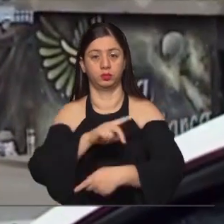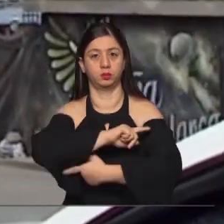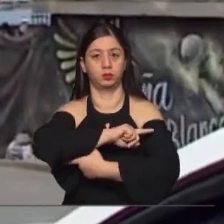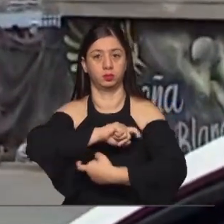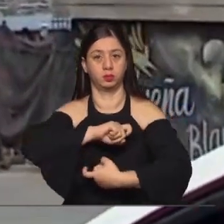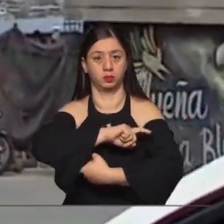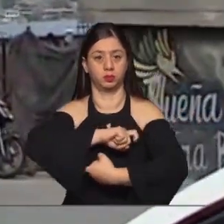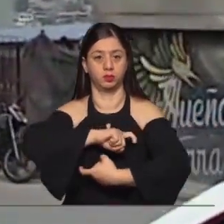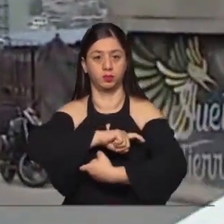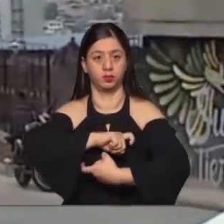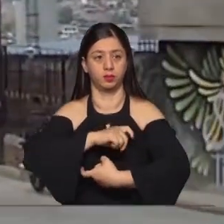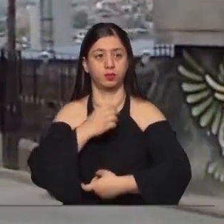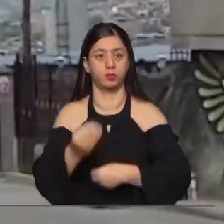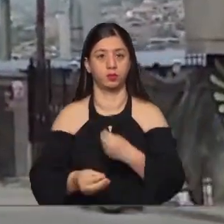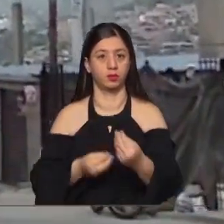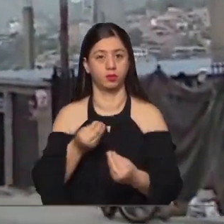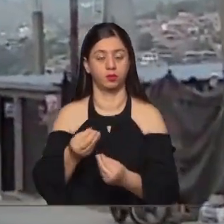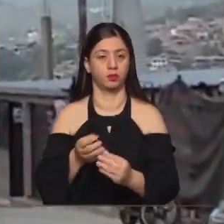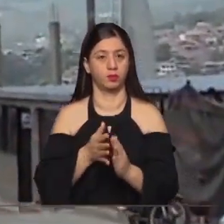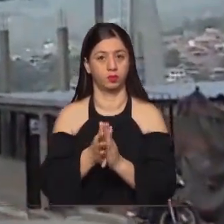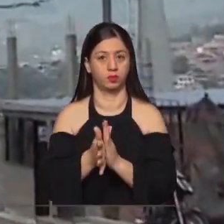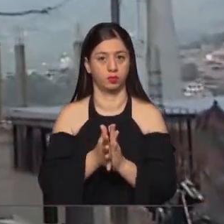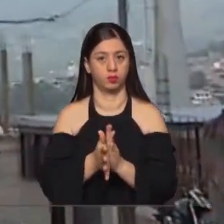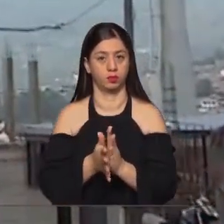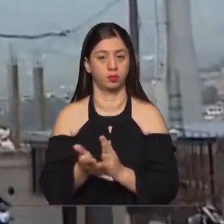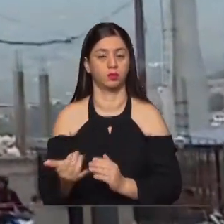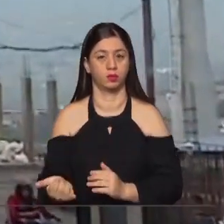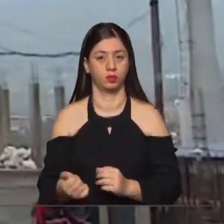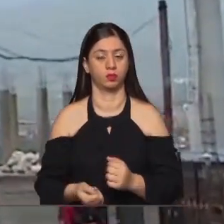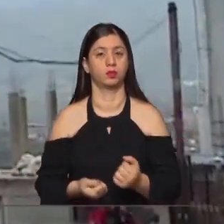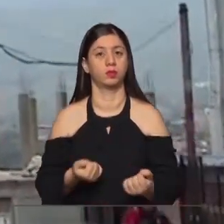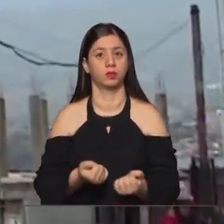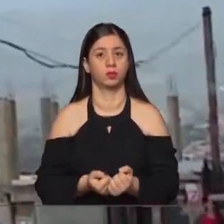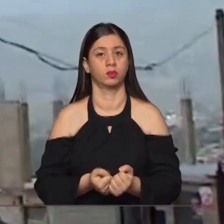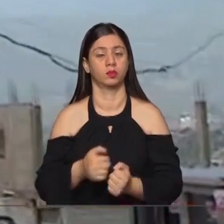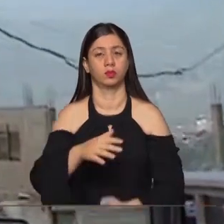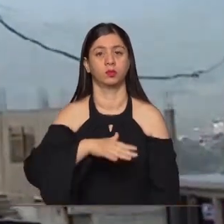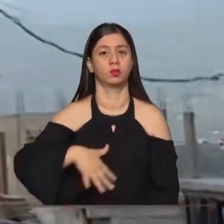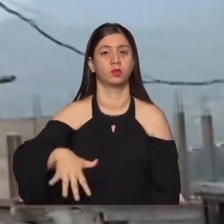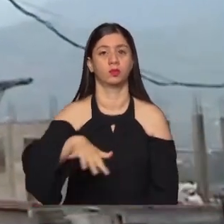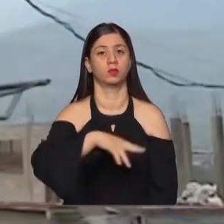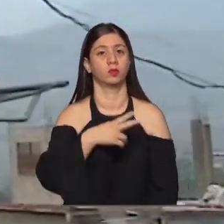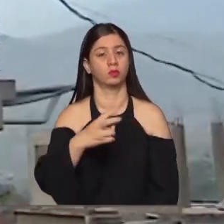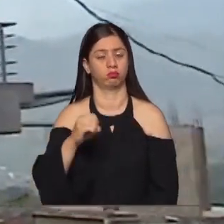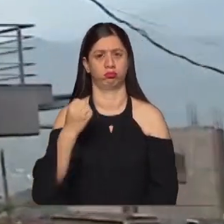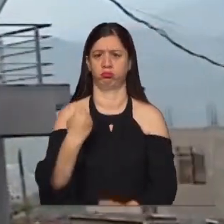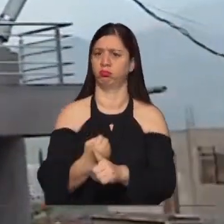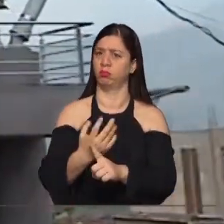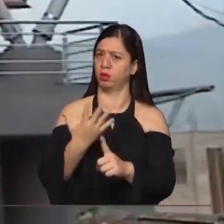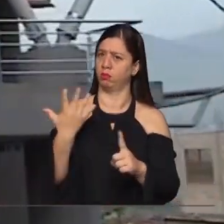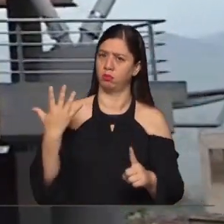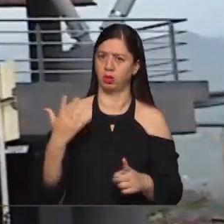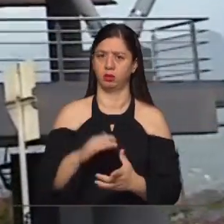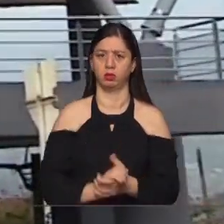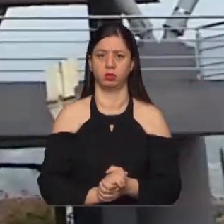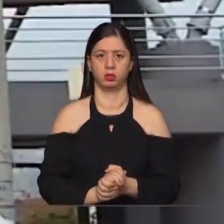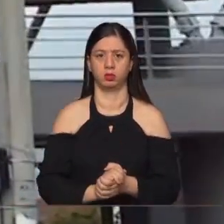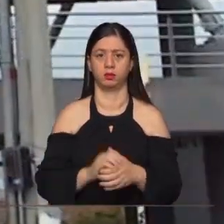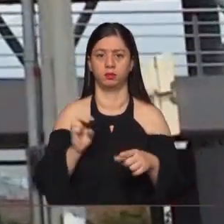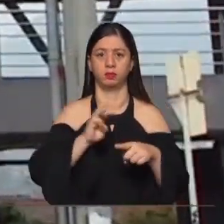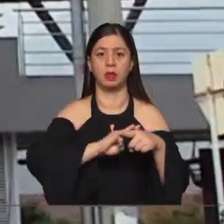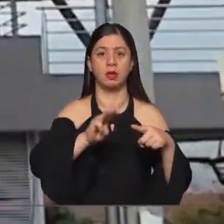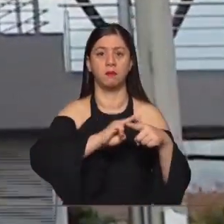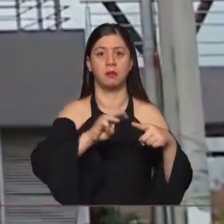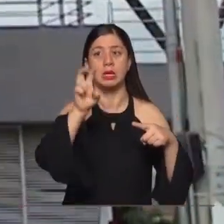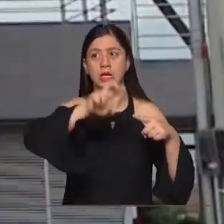para poder que entre a operar el Miocable, porque en realidad tiene toda la comuna 20, hemos dicho, nos tiene empatados, está parado el Miocable,